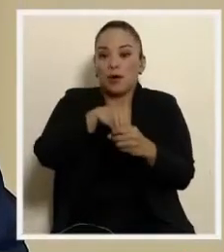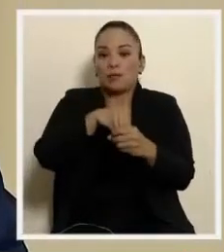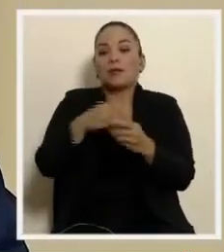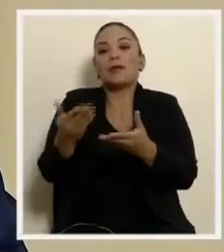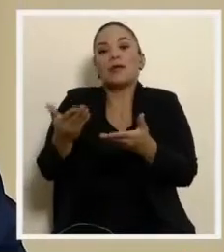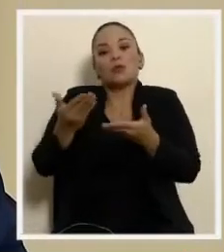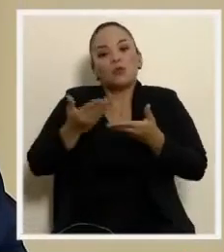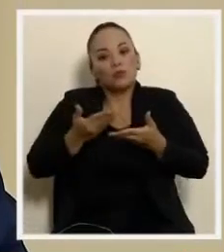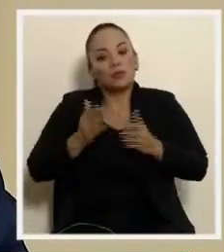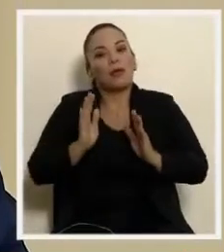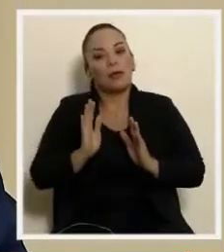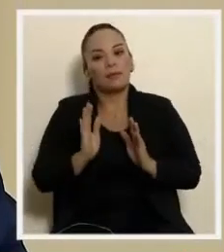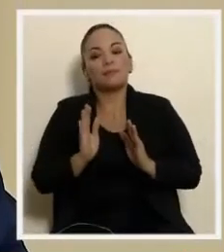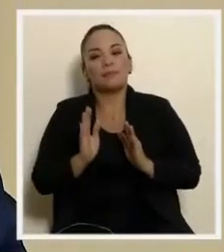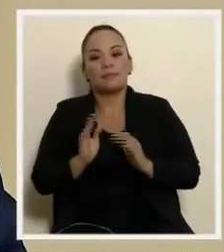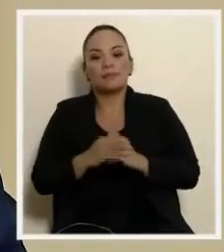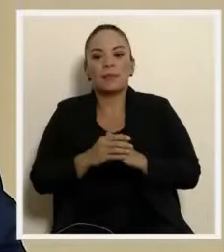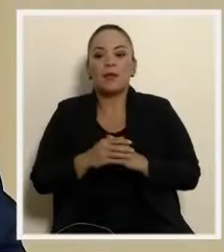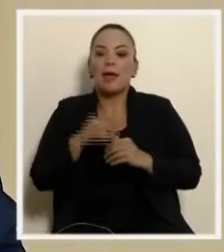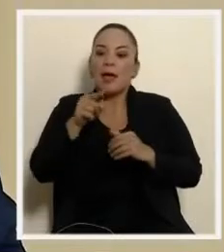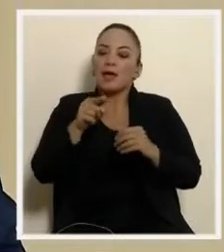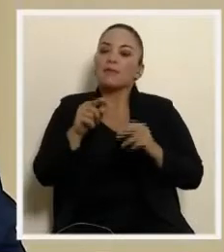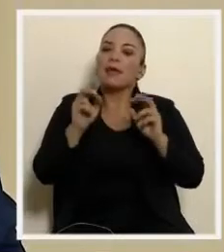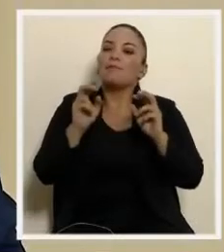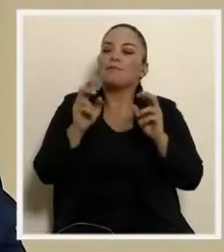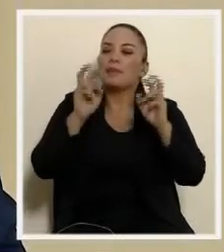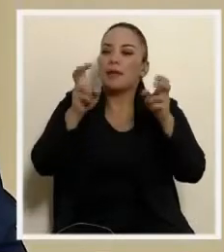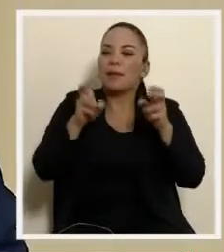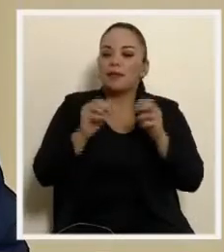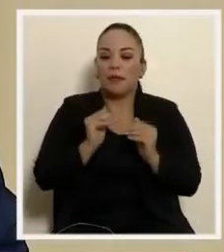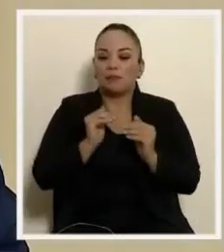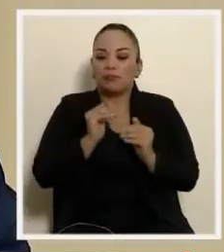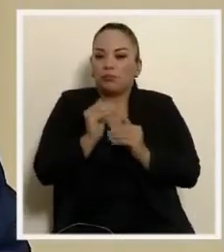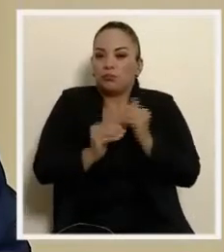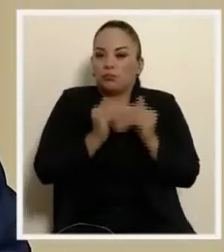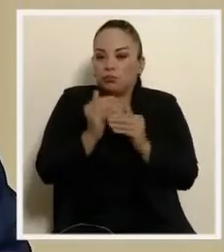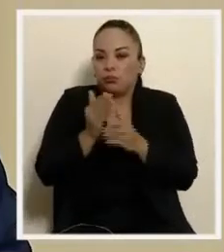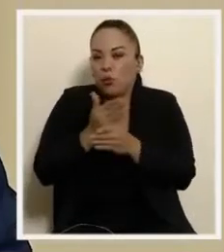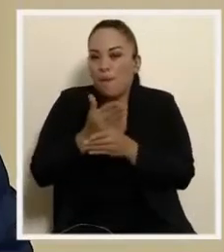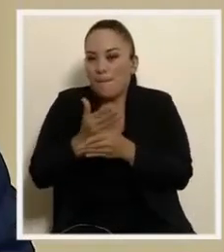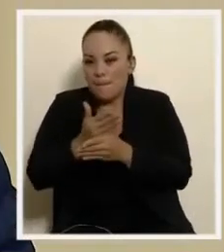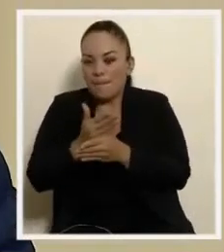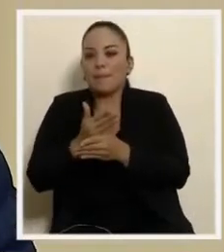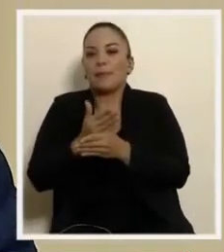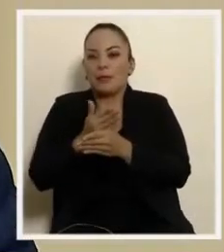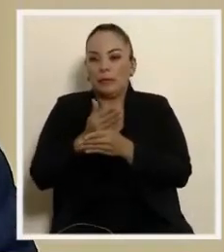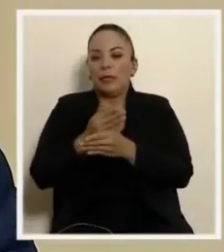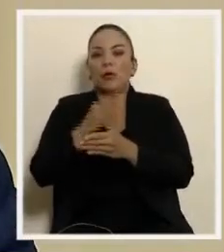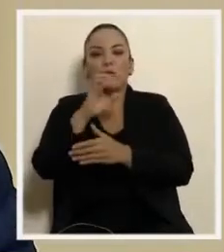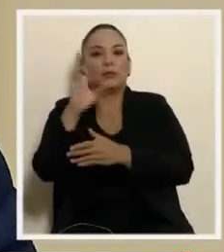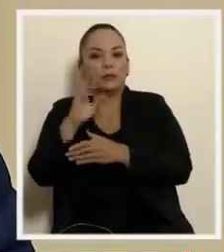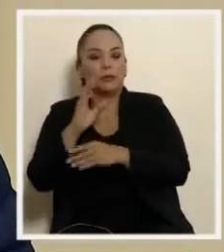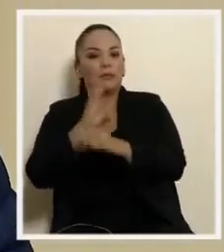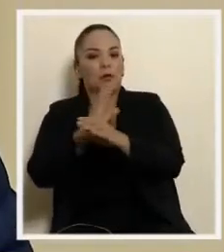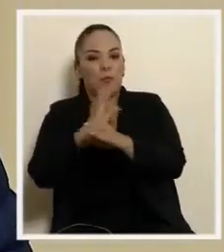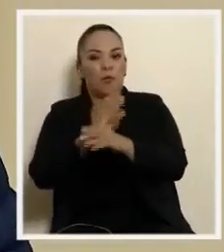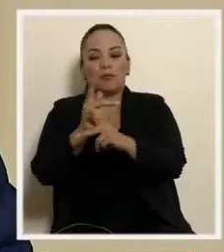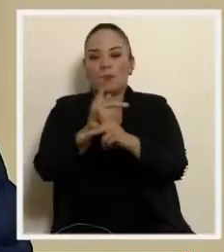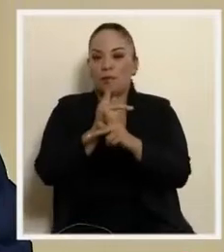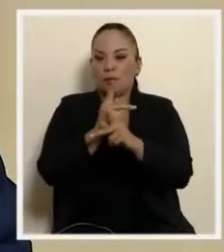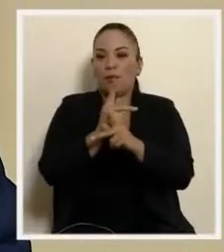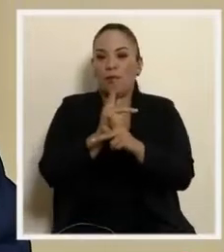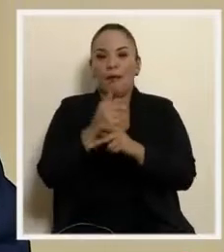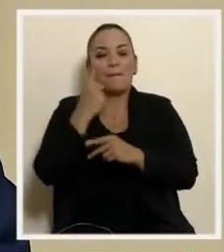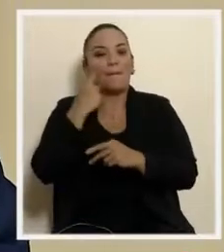margen de seguir bajo el modelo de gestión compartida Costa Rica Trabaja y Se Cuida, sin necesidad de llegar a los cierres más fuertes. Como dije antes,